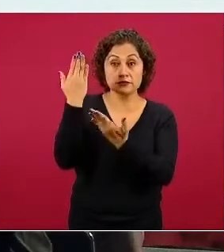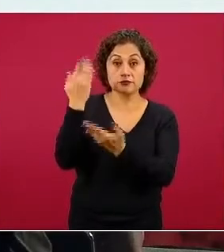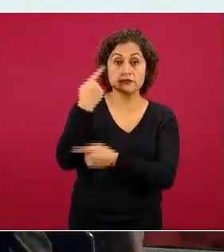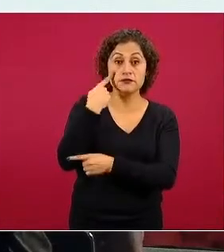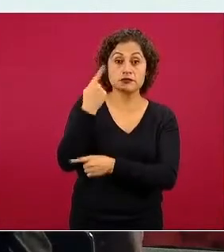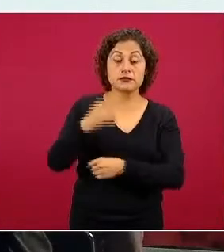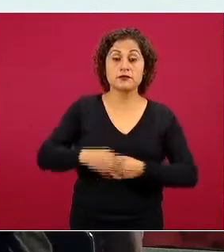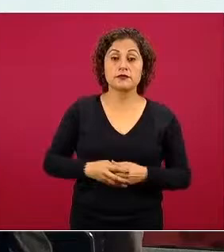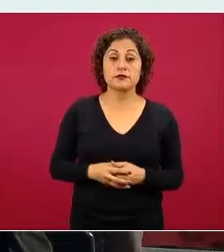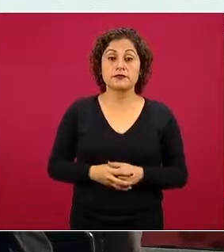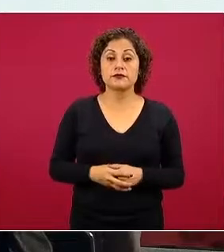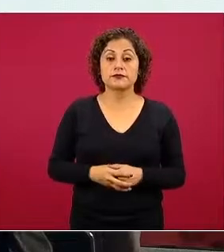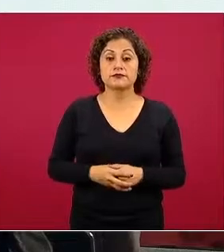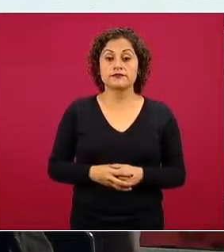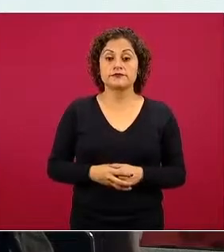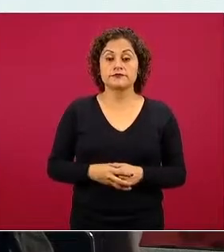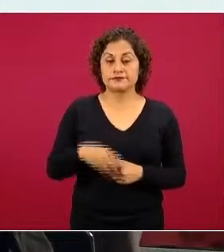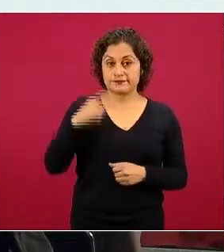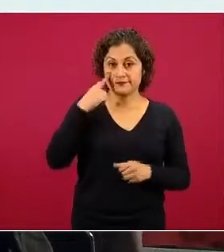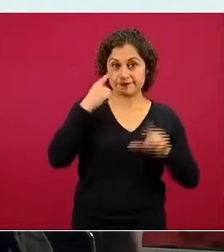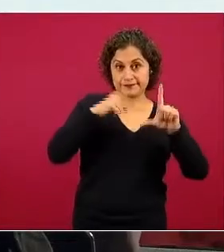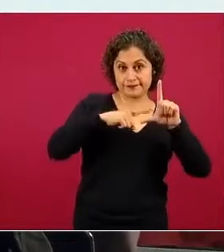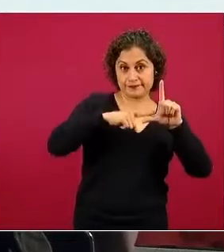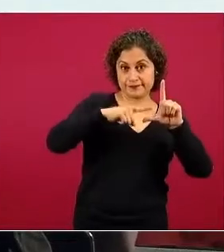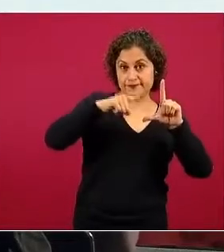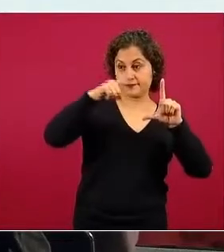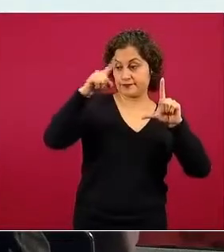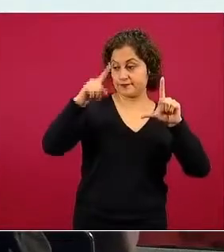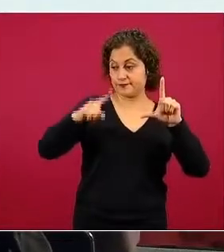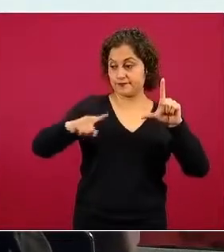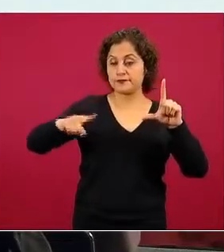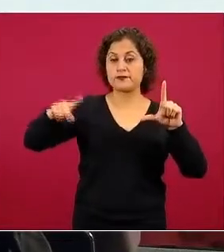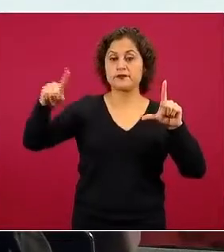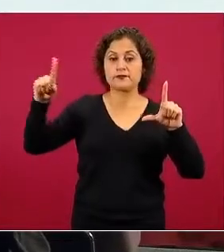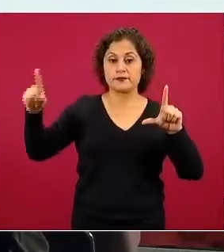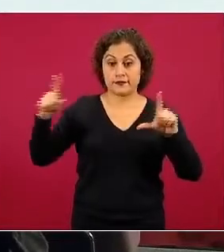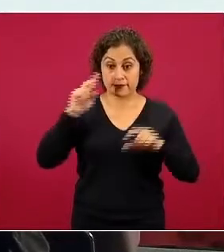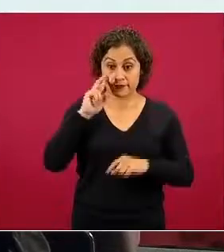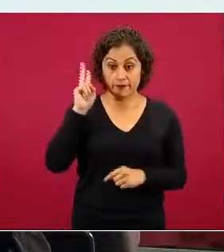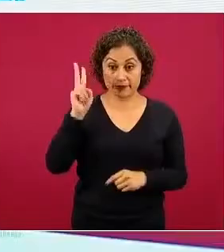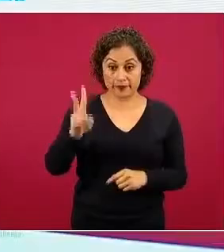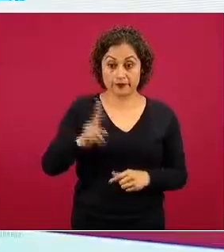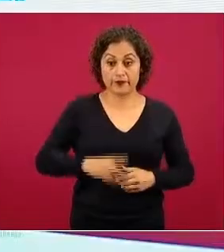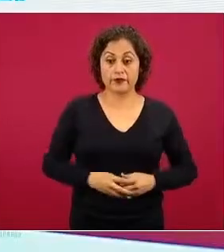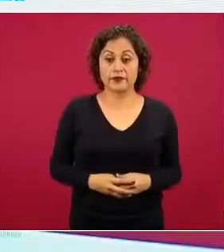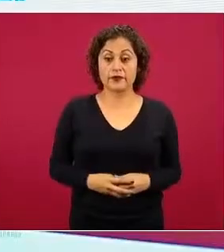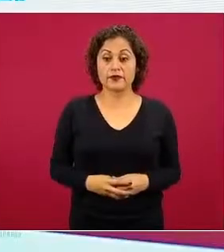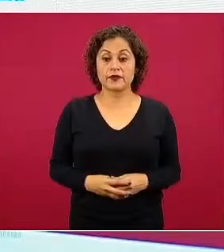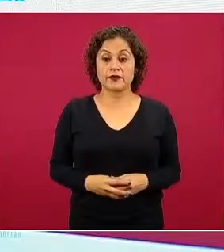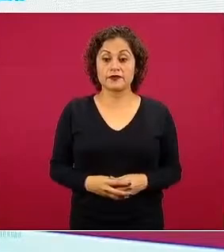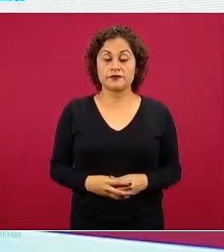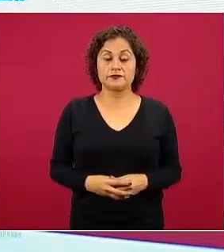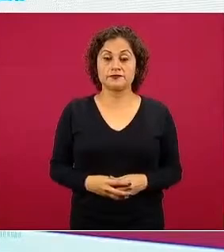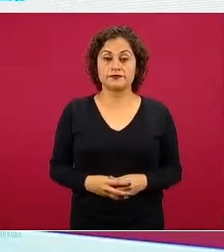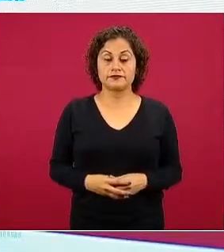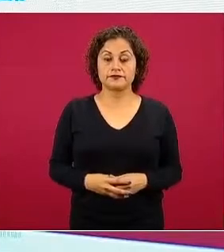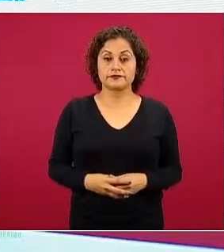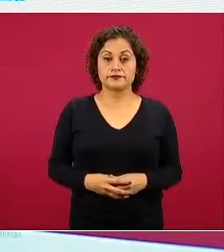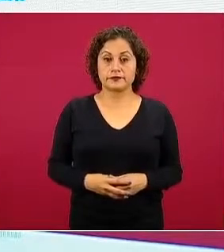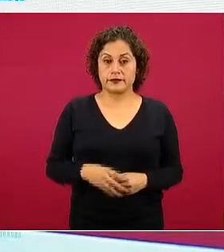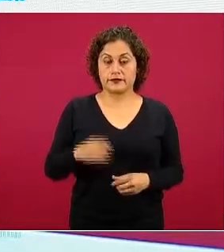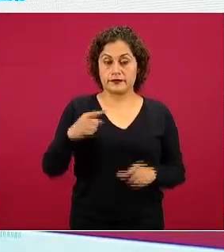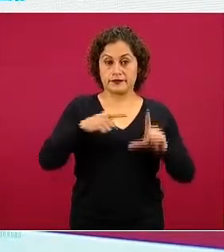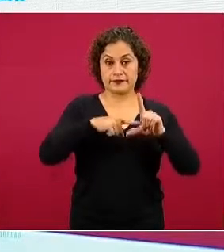cómo la inclinación de las curvas, también de estas